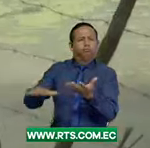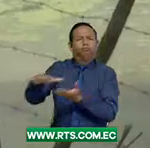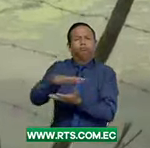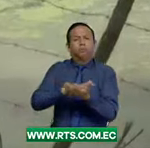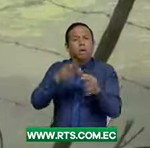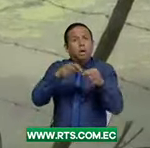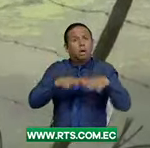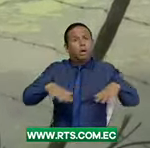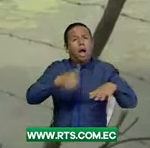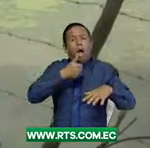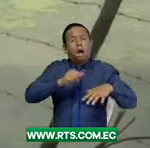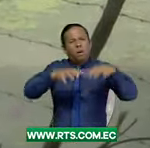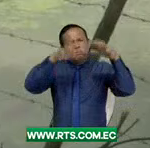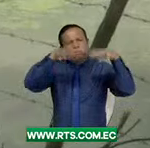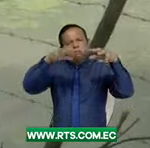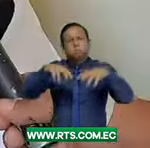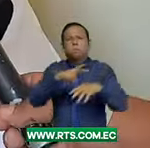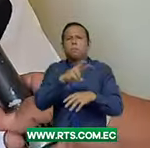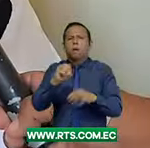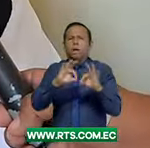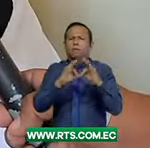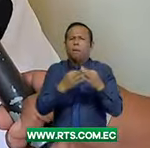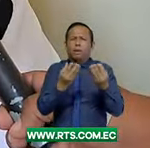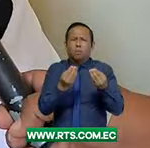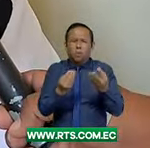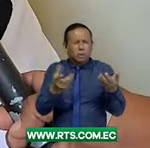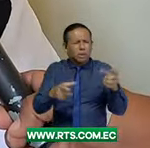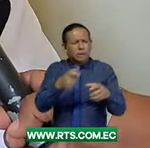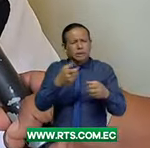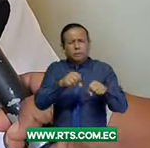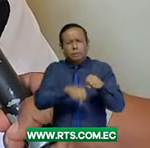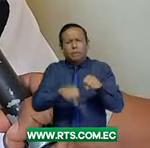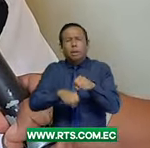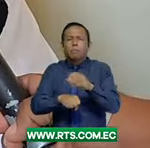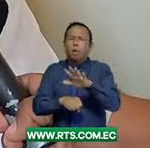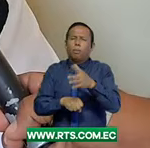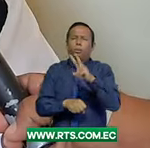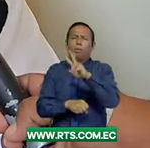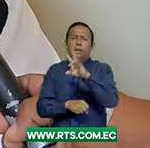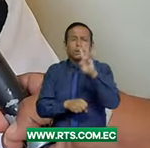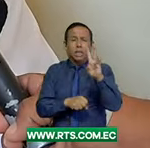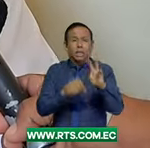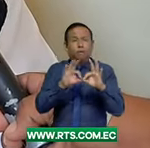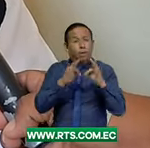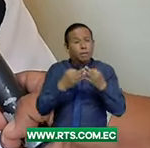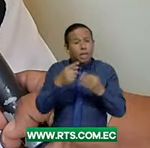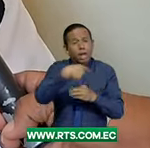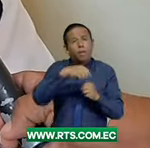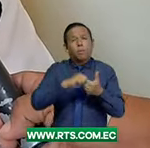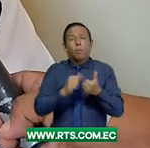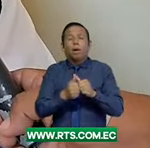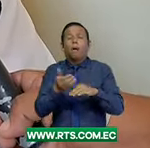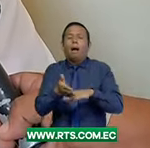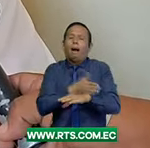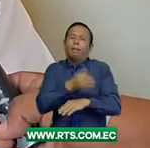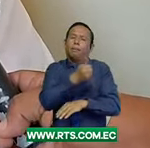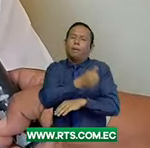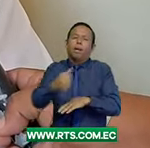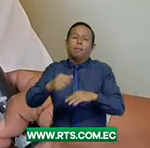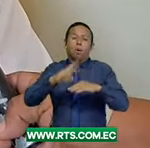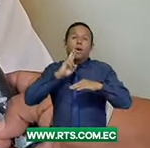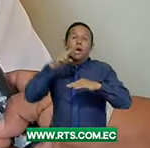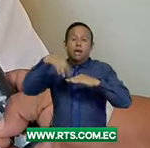de una veintena de familias afectadas. Hay alrededor de unas 27 familias que están afectadas porque realmente a veces también construyen al lado de las márgenes del río,